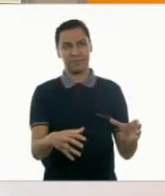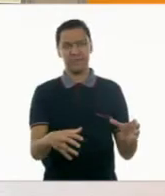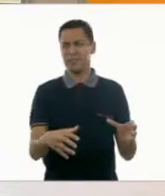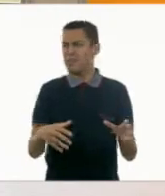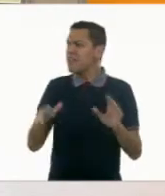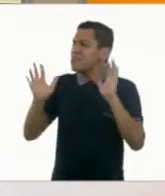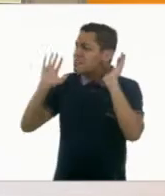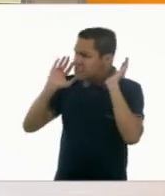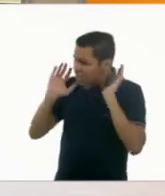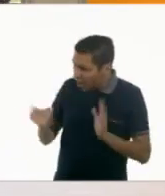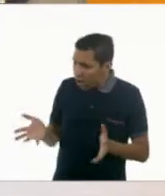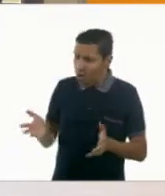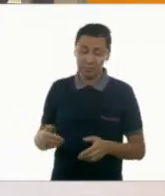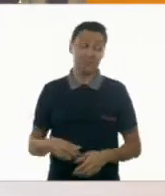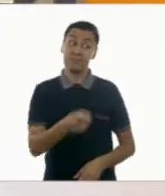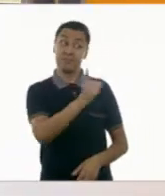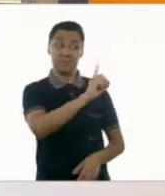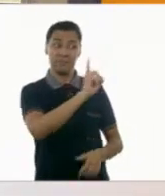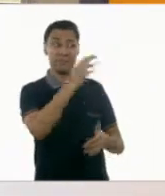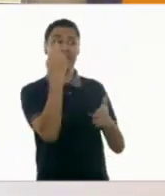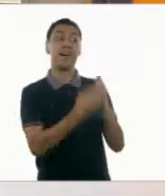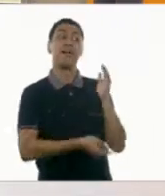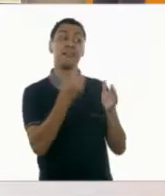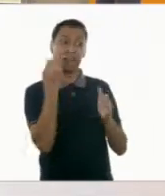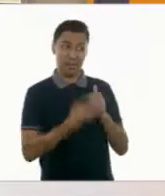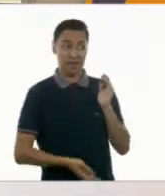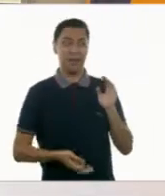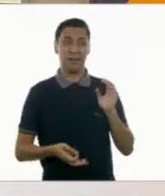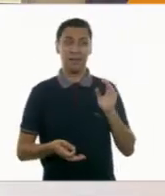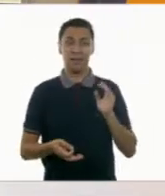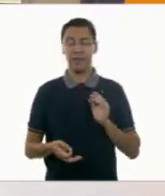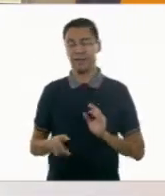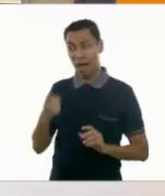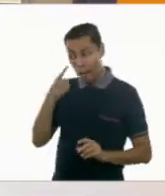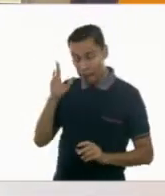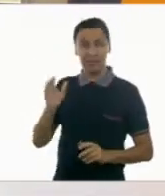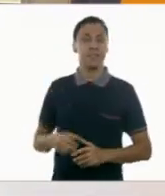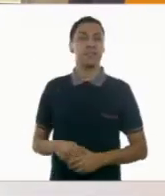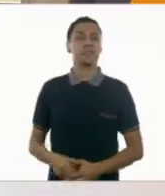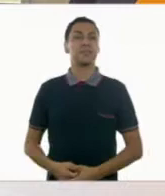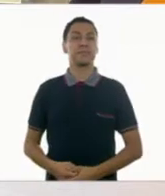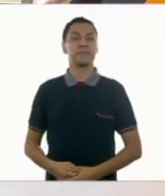ya lo cumplí. Ya casi lo lograste. No cayó. Va. Ahí va.